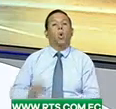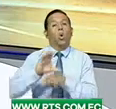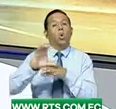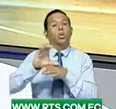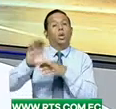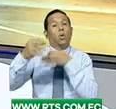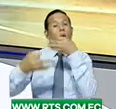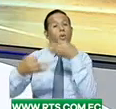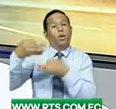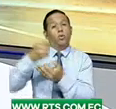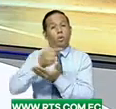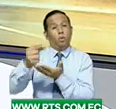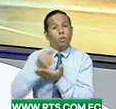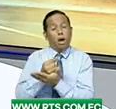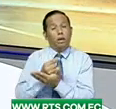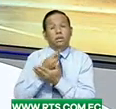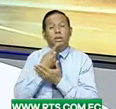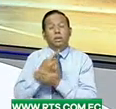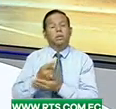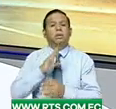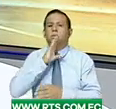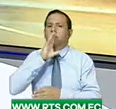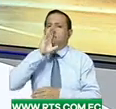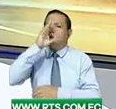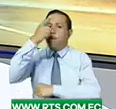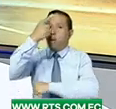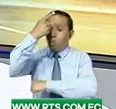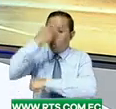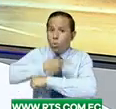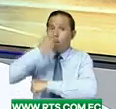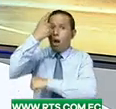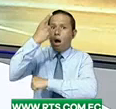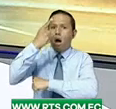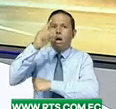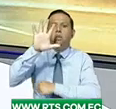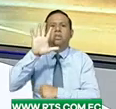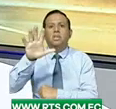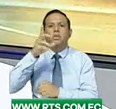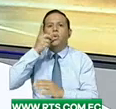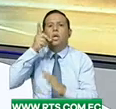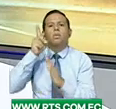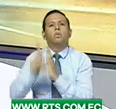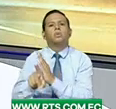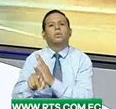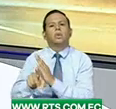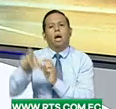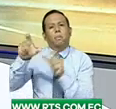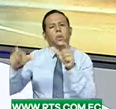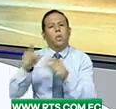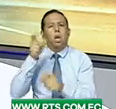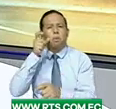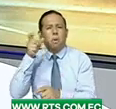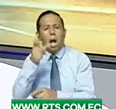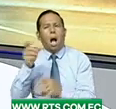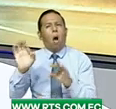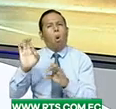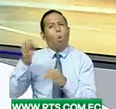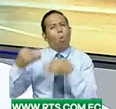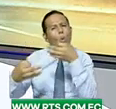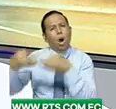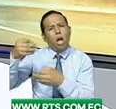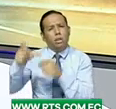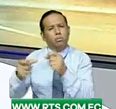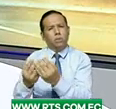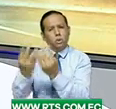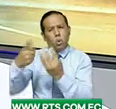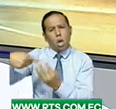Judicatura del Guayas, se abren 5 procesos disciplinarios al día en contra de jueces y fiscales por retraso